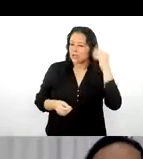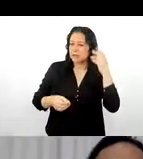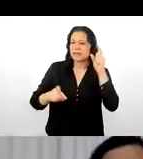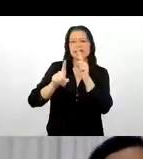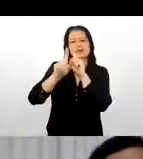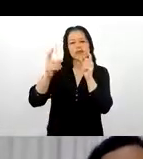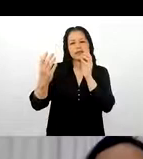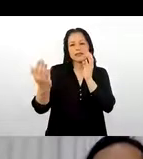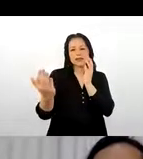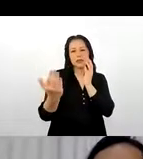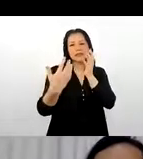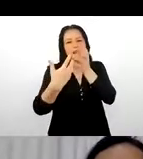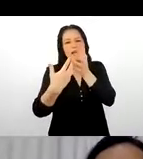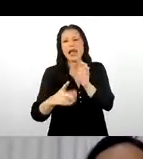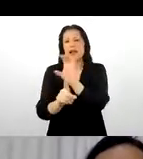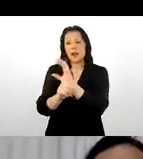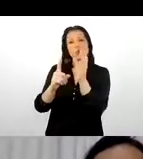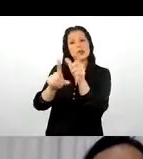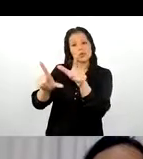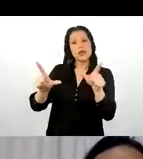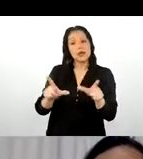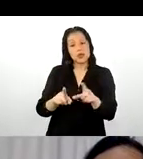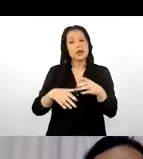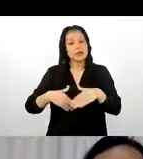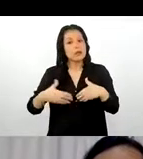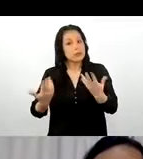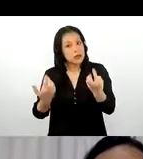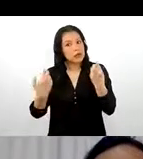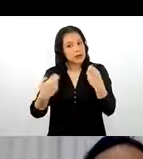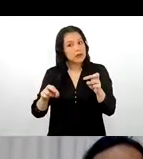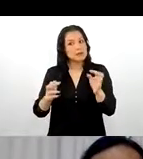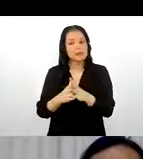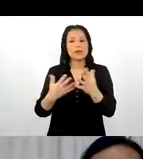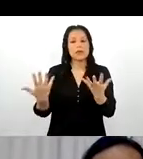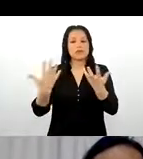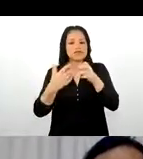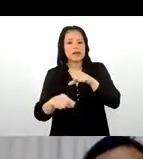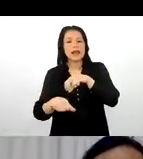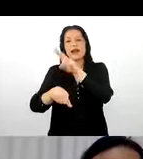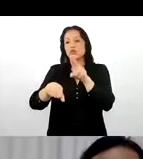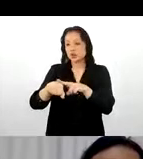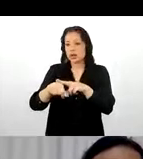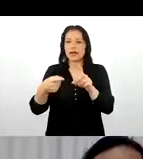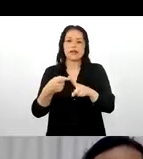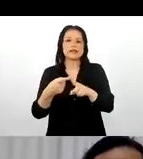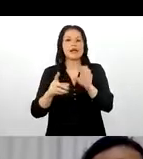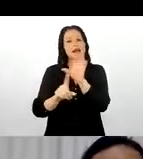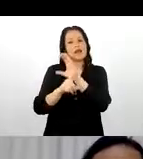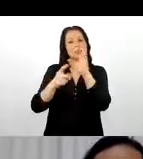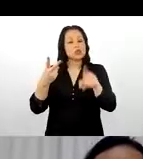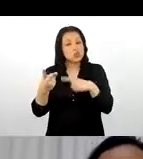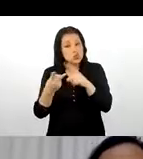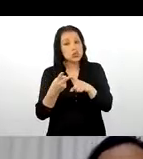acerquen a su cultura, que puedan, obviamente, combinar la naturaleza, las actividades de aventura